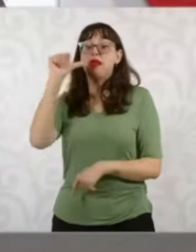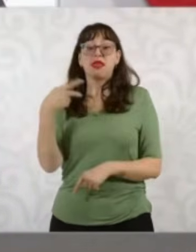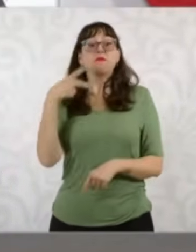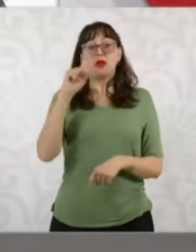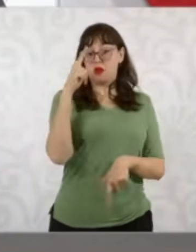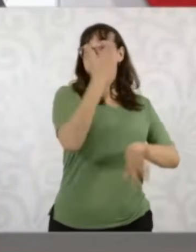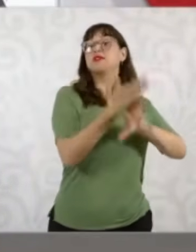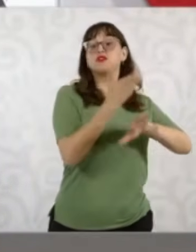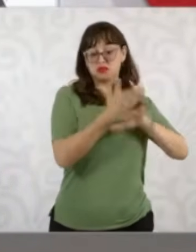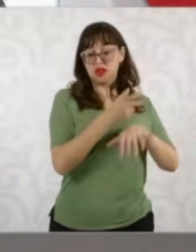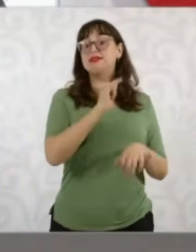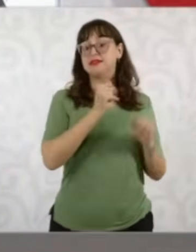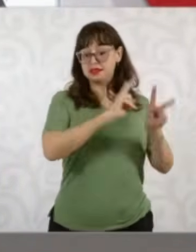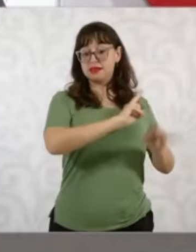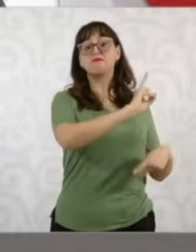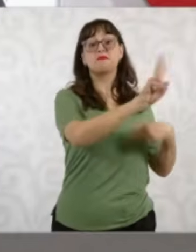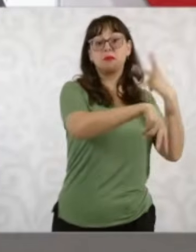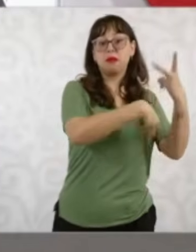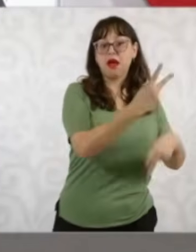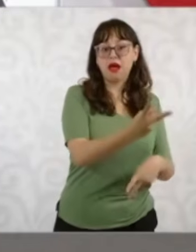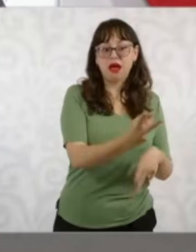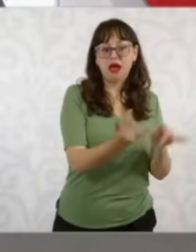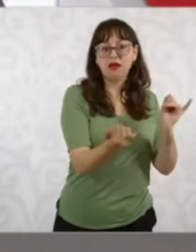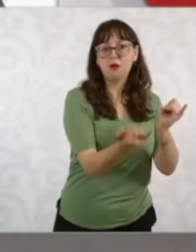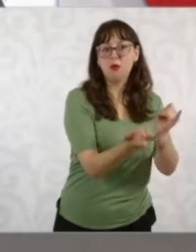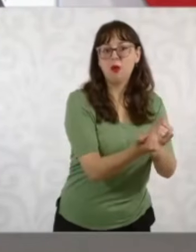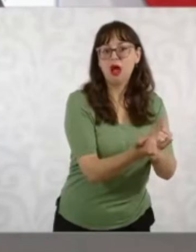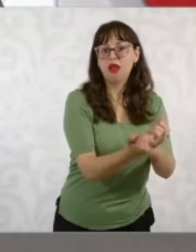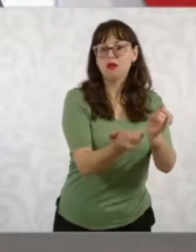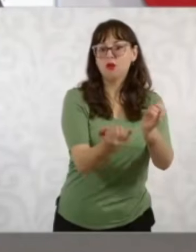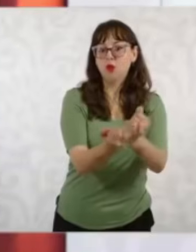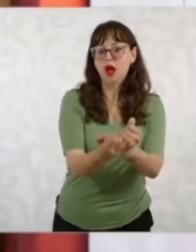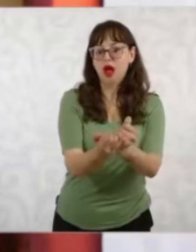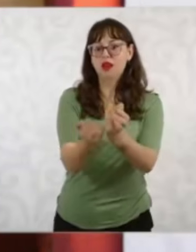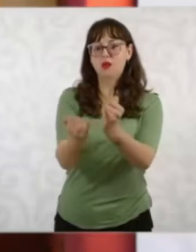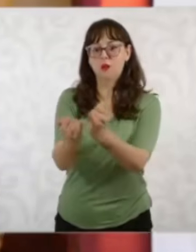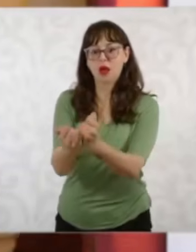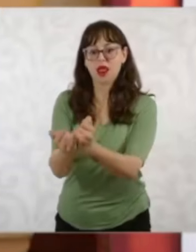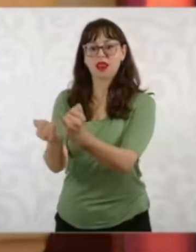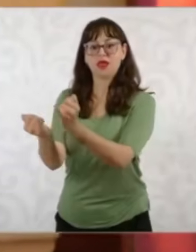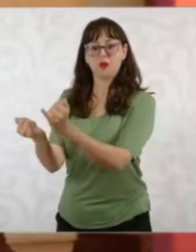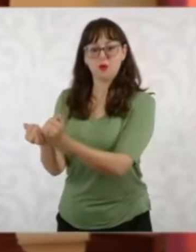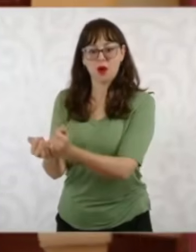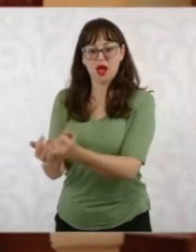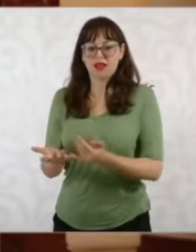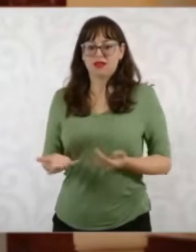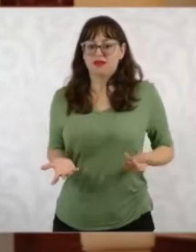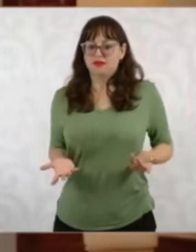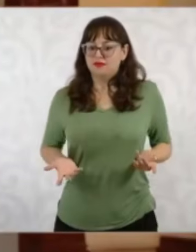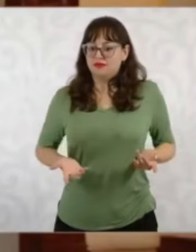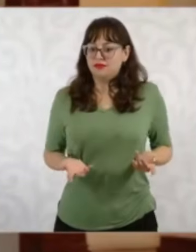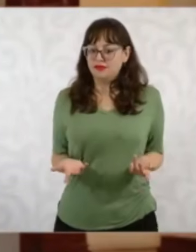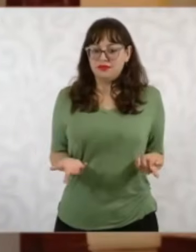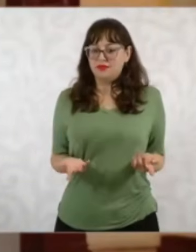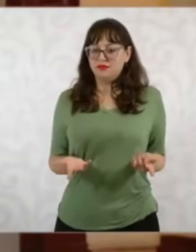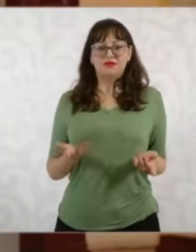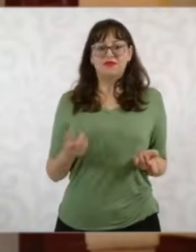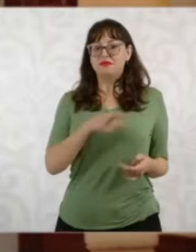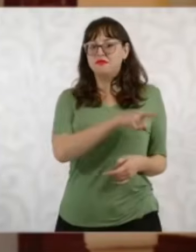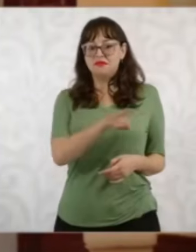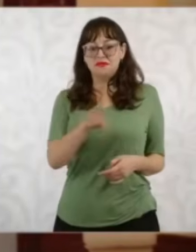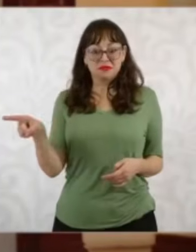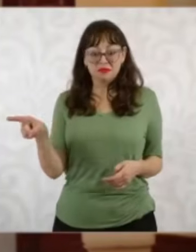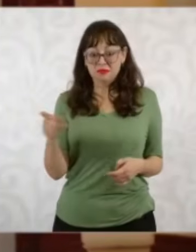irá a la final de Estados Unidos. Ninguno de ellos, por supuesto, retoma que ninguno de